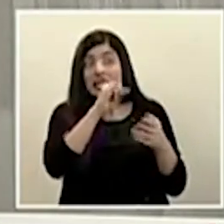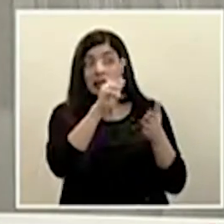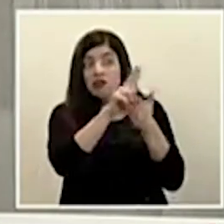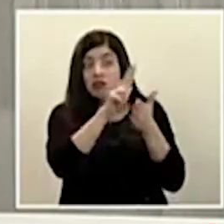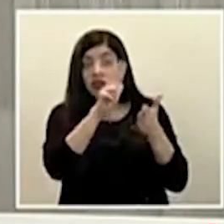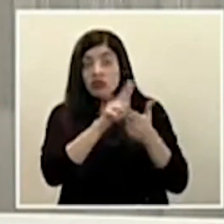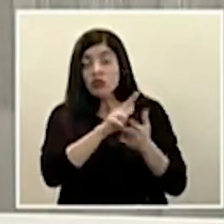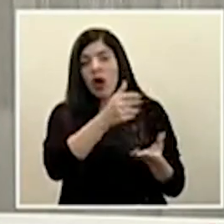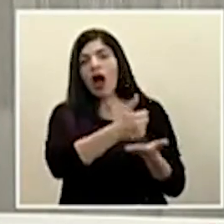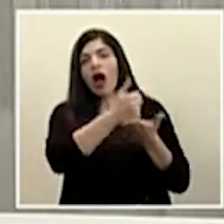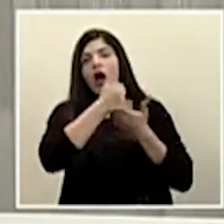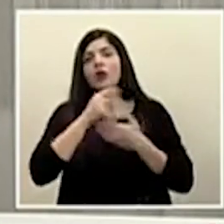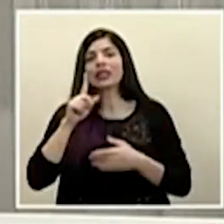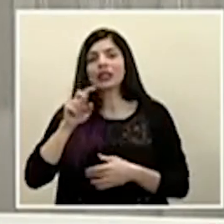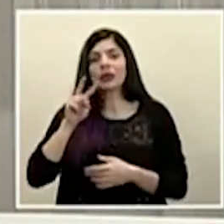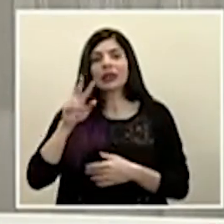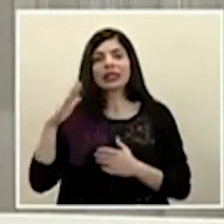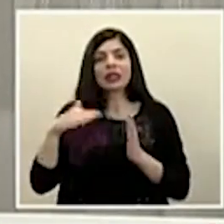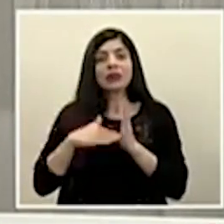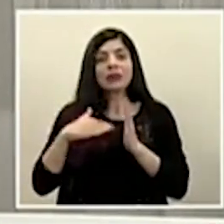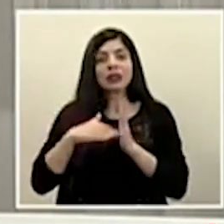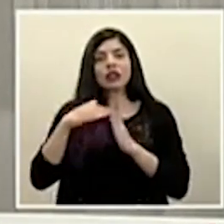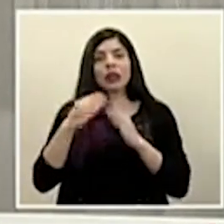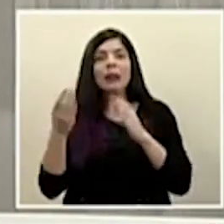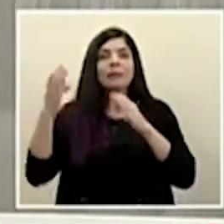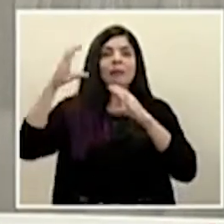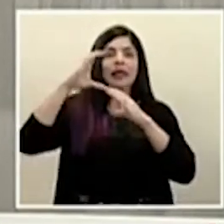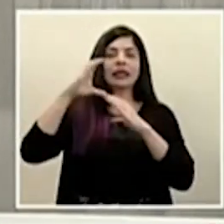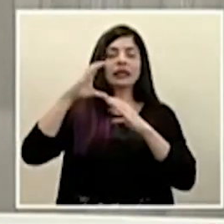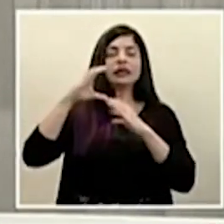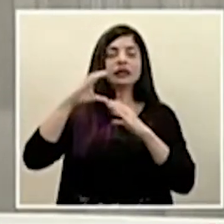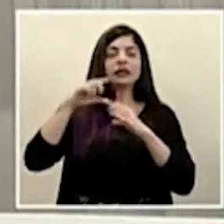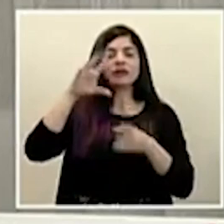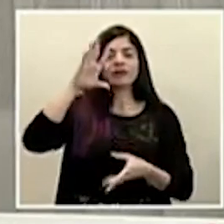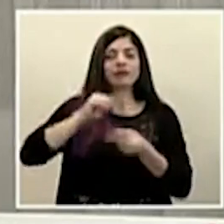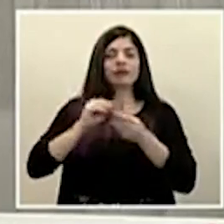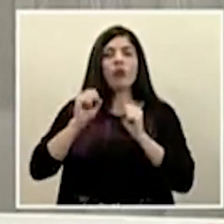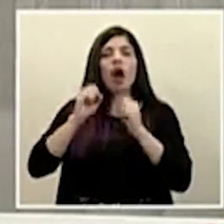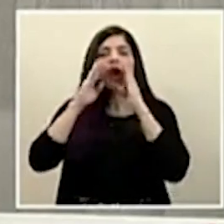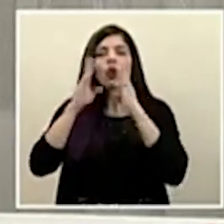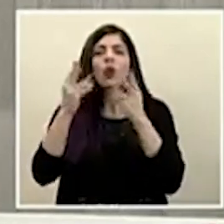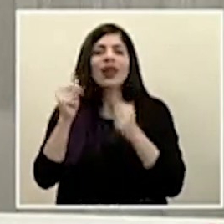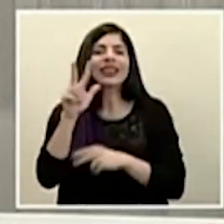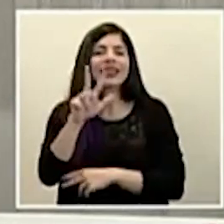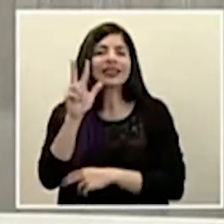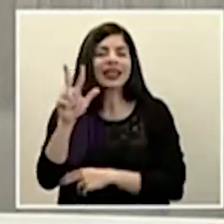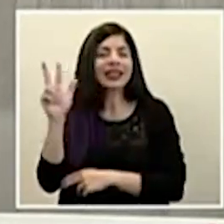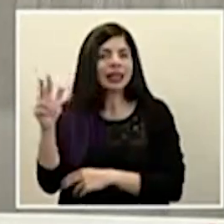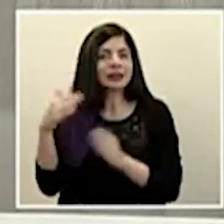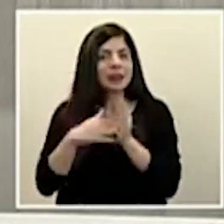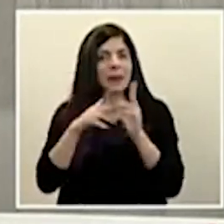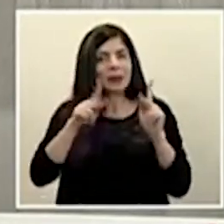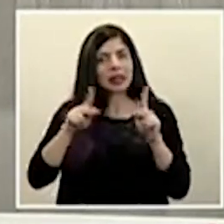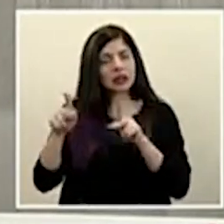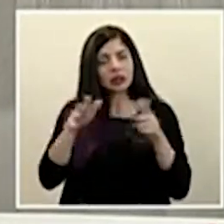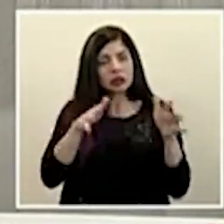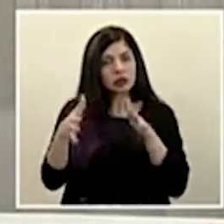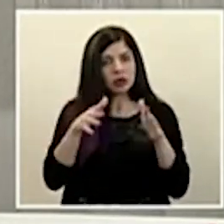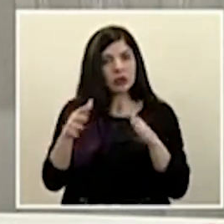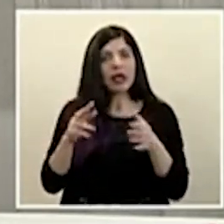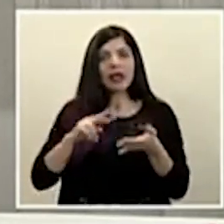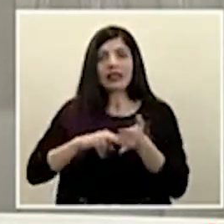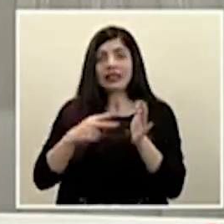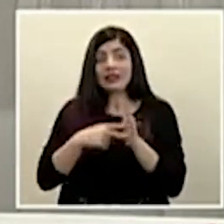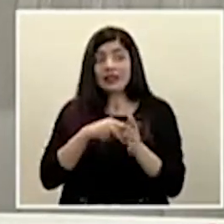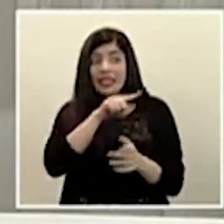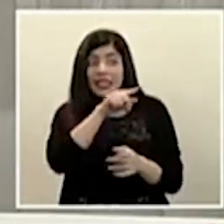sumar 125 mil millones de colones más, que permitirían cubrir a 333 mil personas aproximadamente. Así